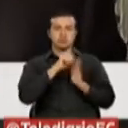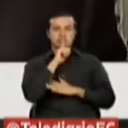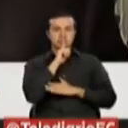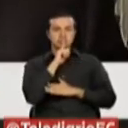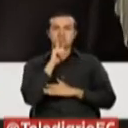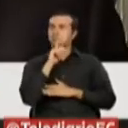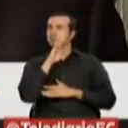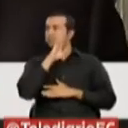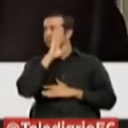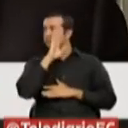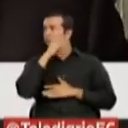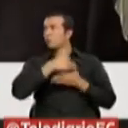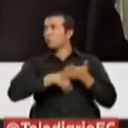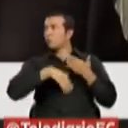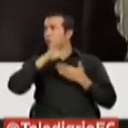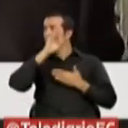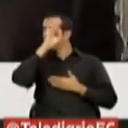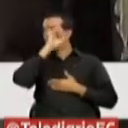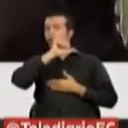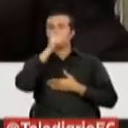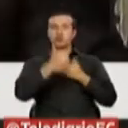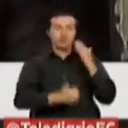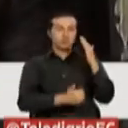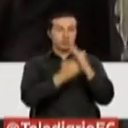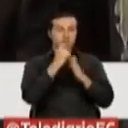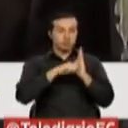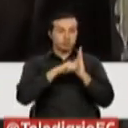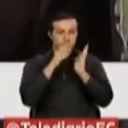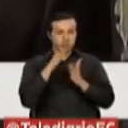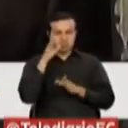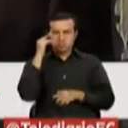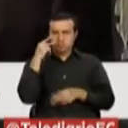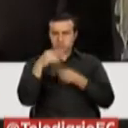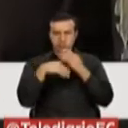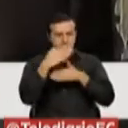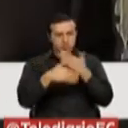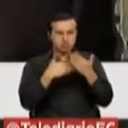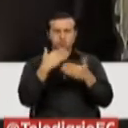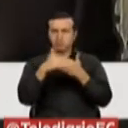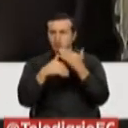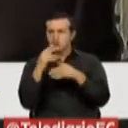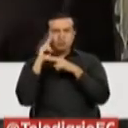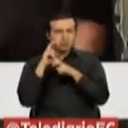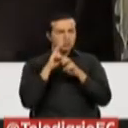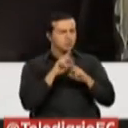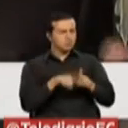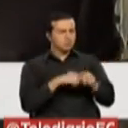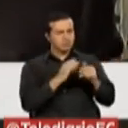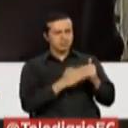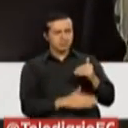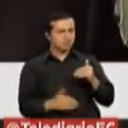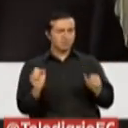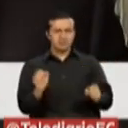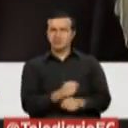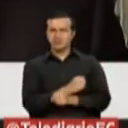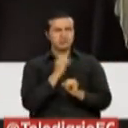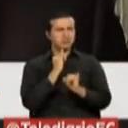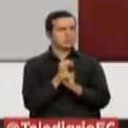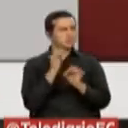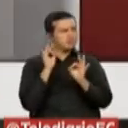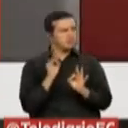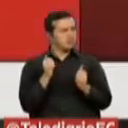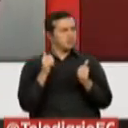nadie oyó y no asoma los documentos, viene otro nuevo contralor y ahí sí comienzan los procesos de investigación. Entonces no funciona la institución como